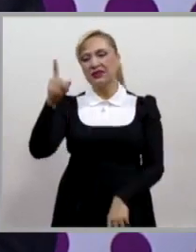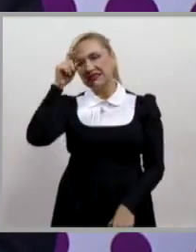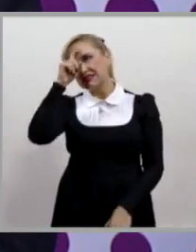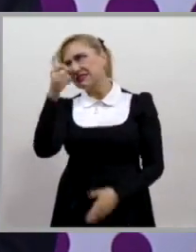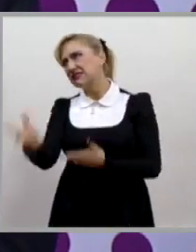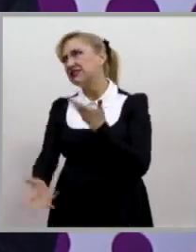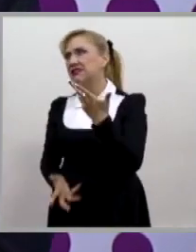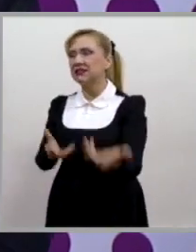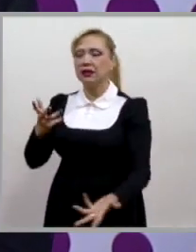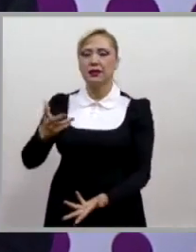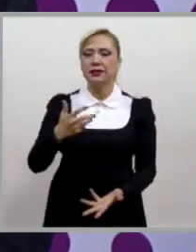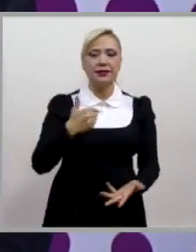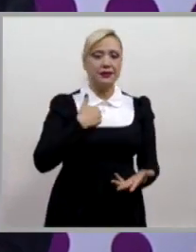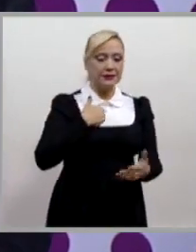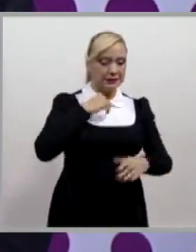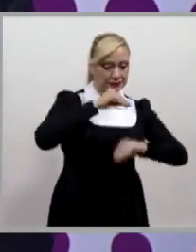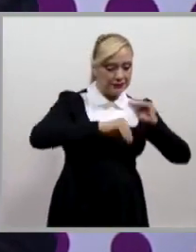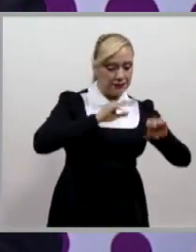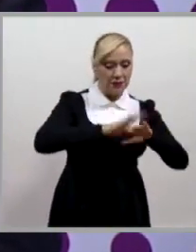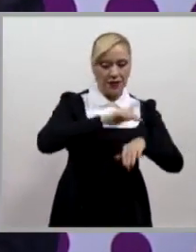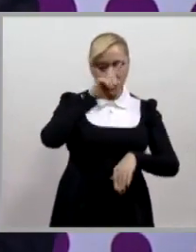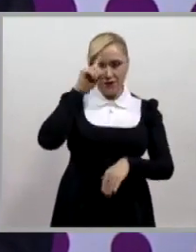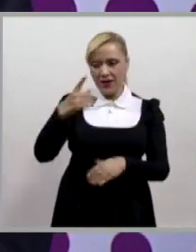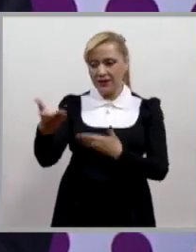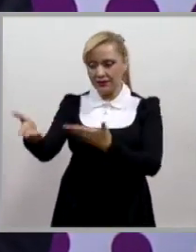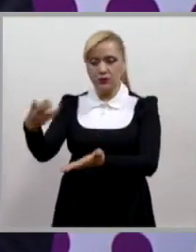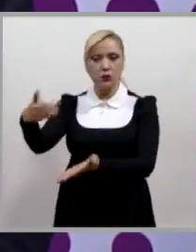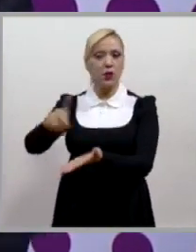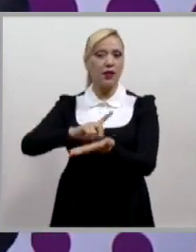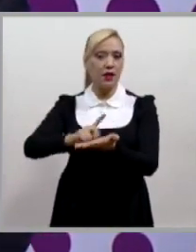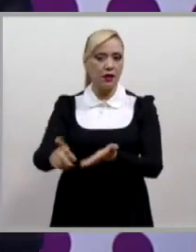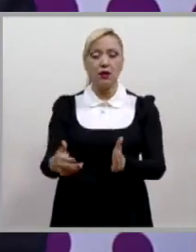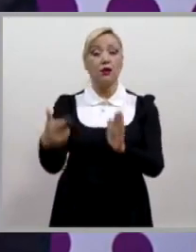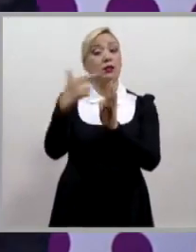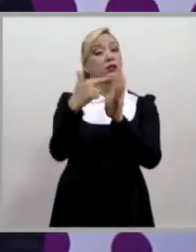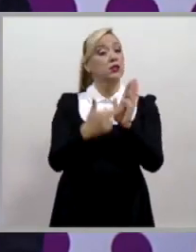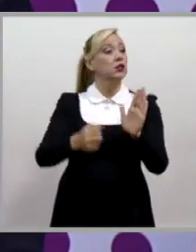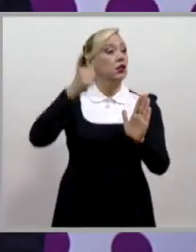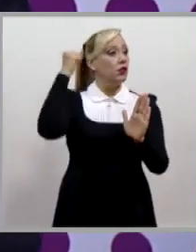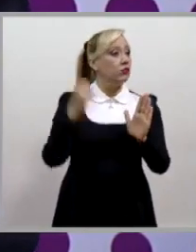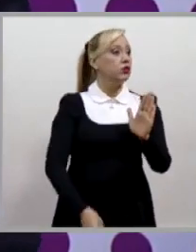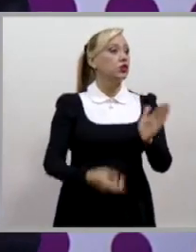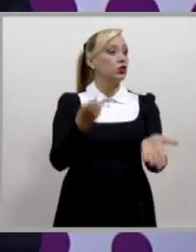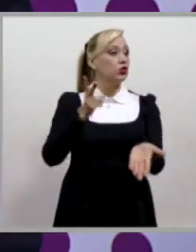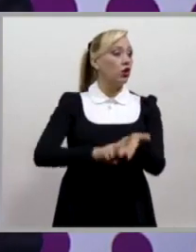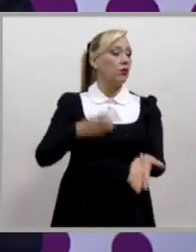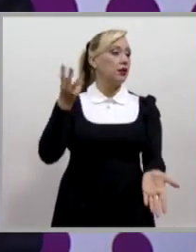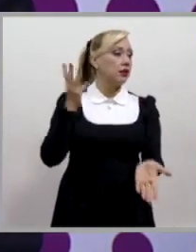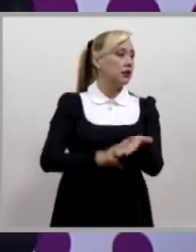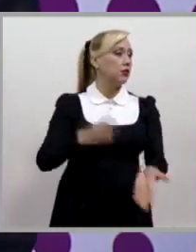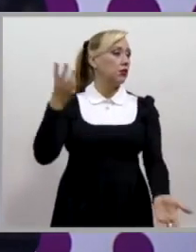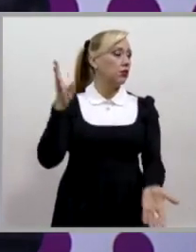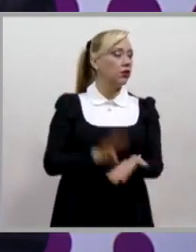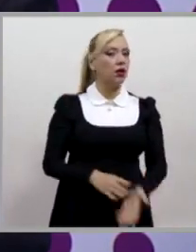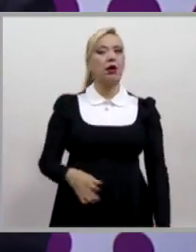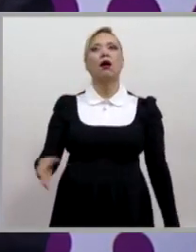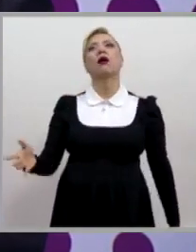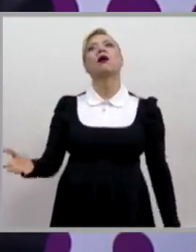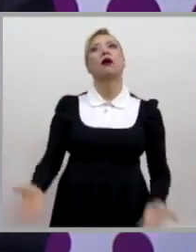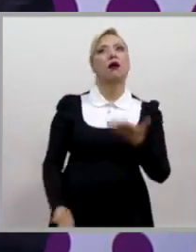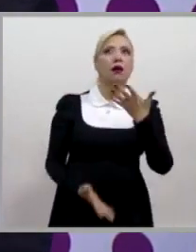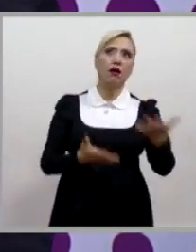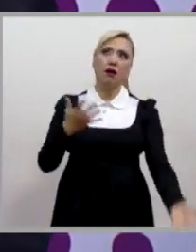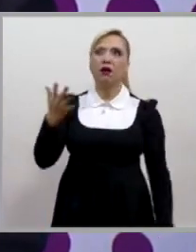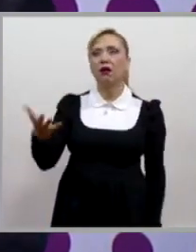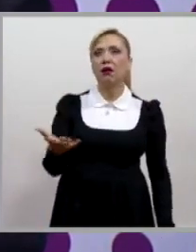trabajo acceder a sus derechos, no ponerle requisitos dobles, triples o que no le abonan nada, nada más le aumentan los costos